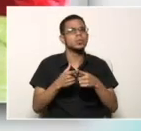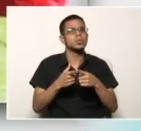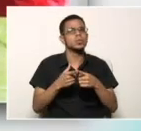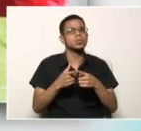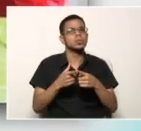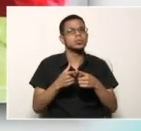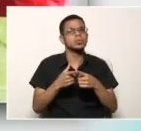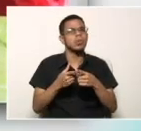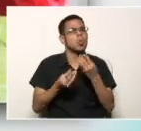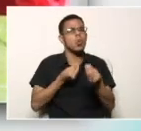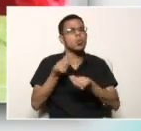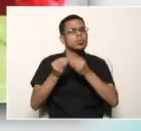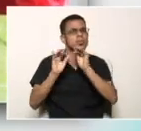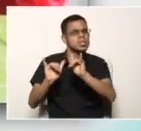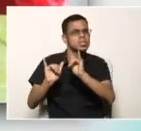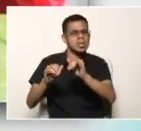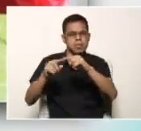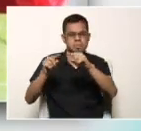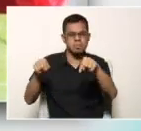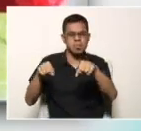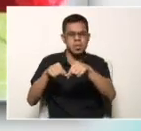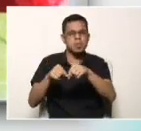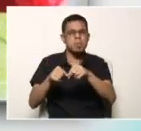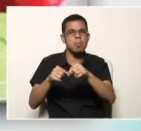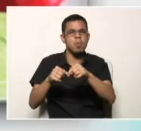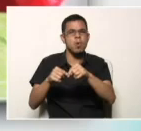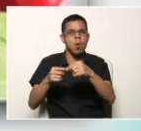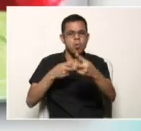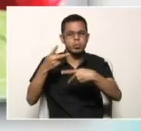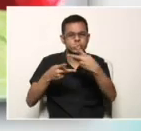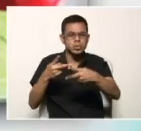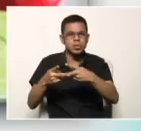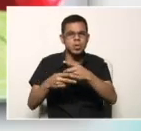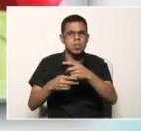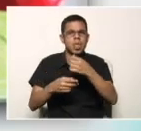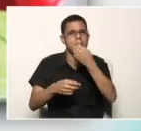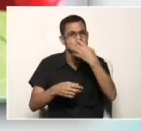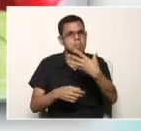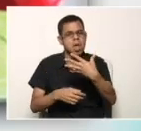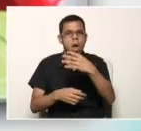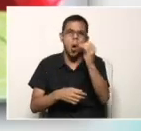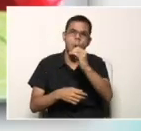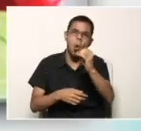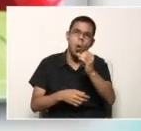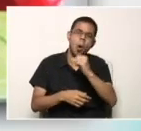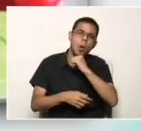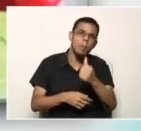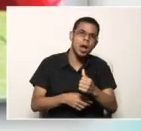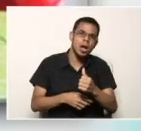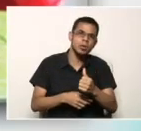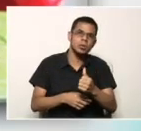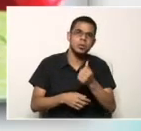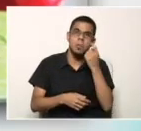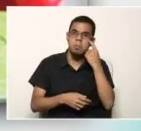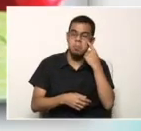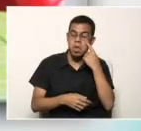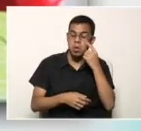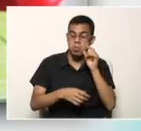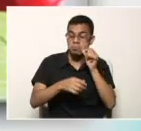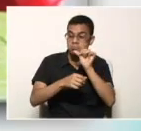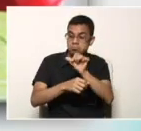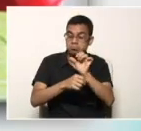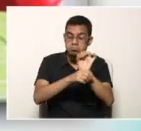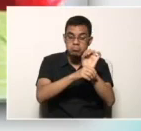procesador está en buen estado? ¿Está funcionando bien? ¿Okay? Agarro y prendo el equipo.